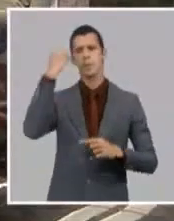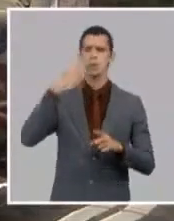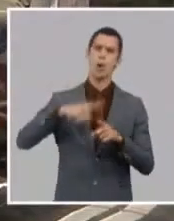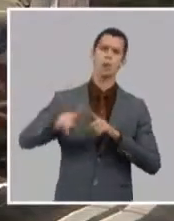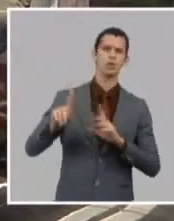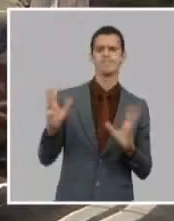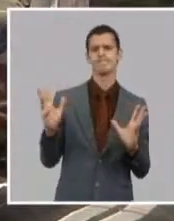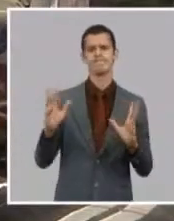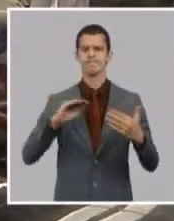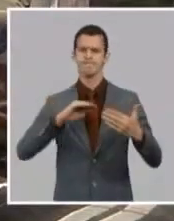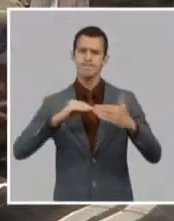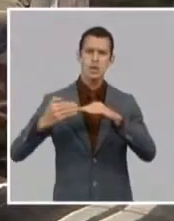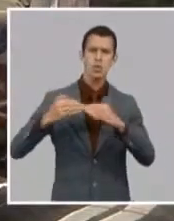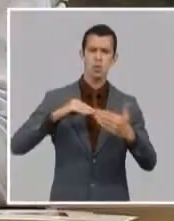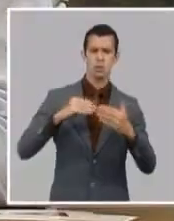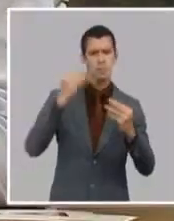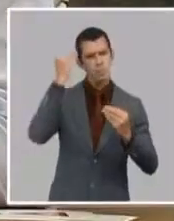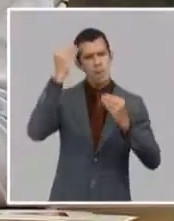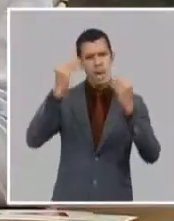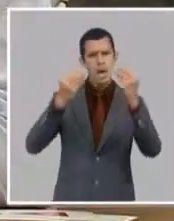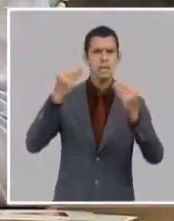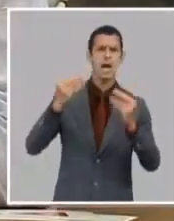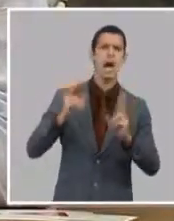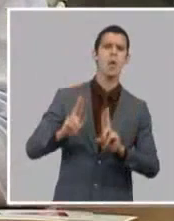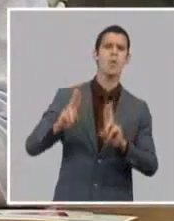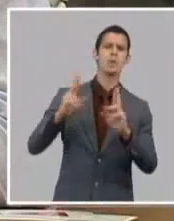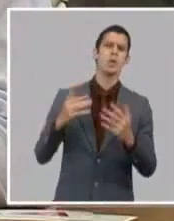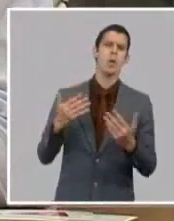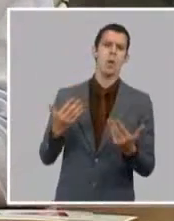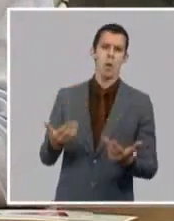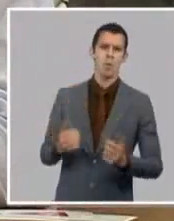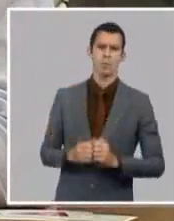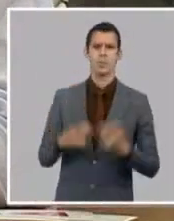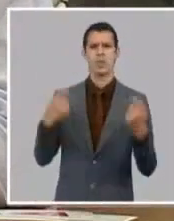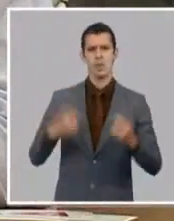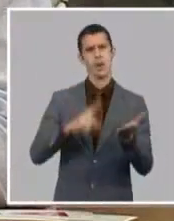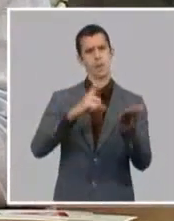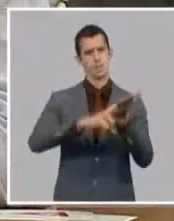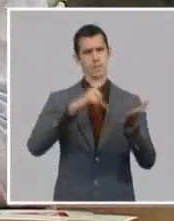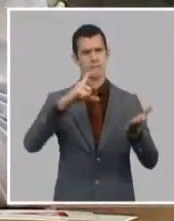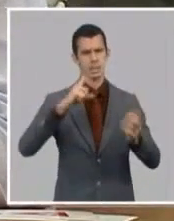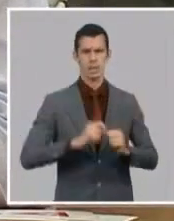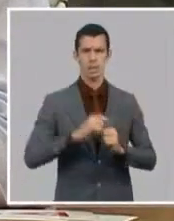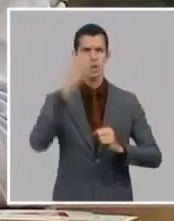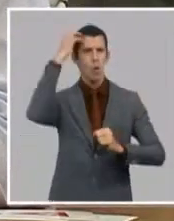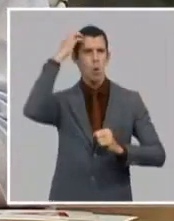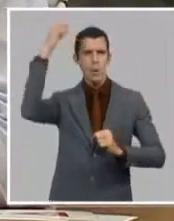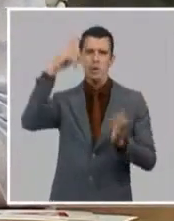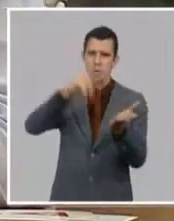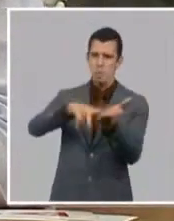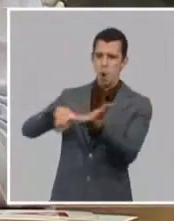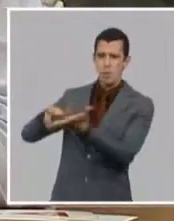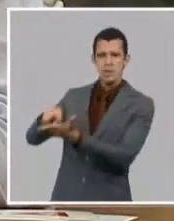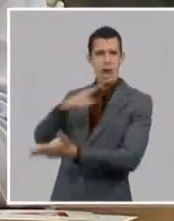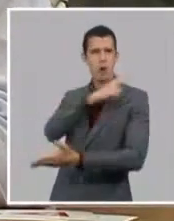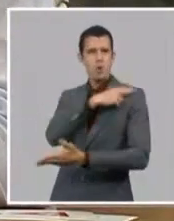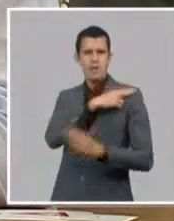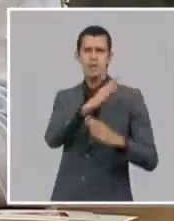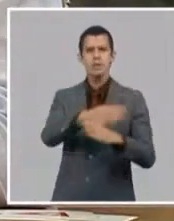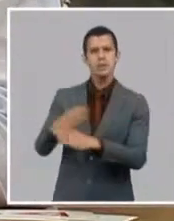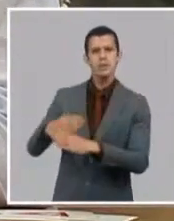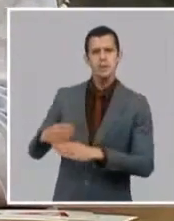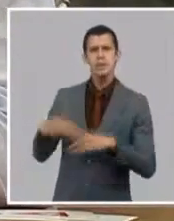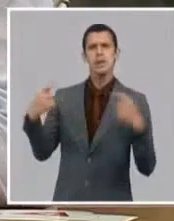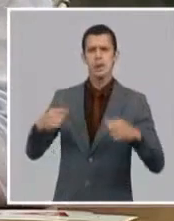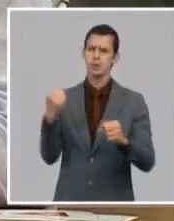que potenciar desde el gobierno, con la dirección del partido, con la participación de todos, un profundo trabajo social que se